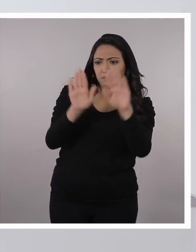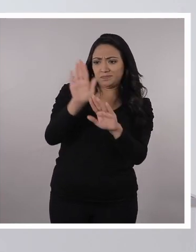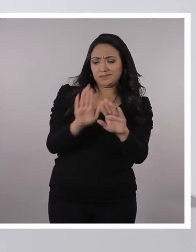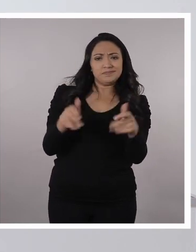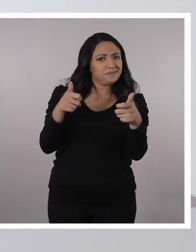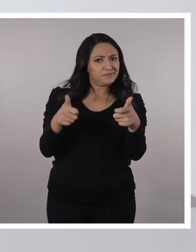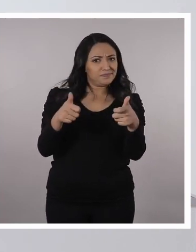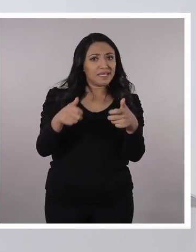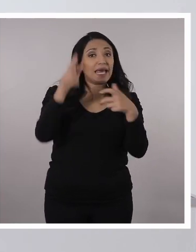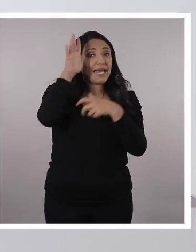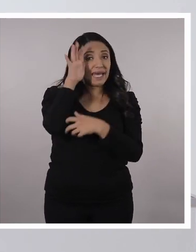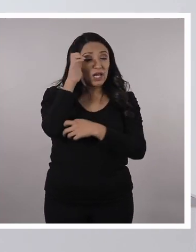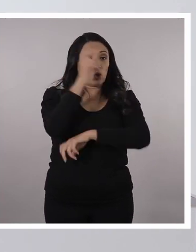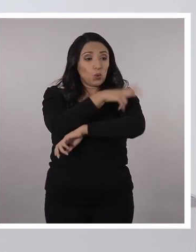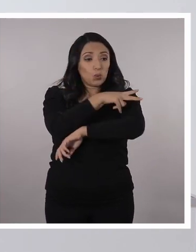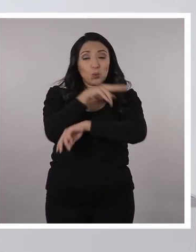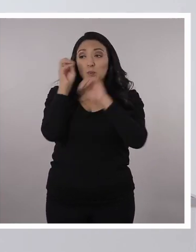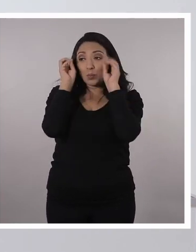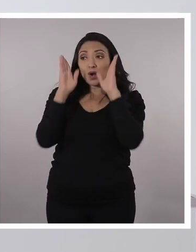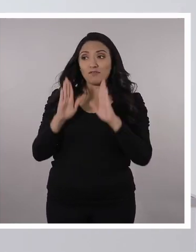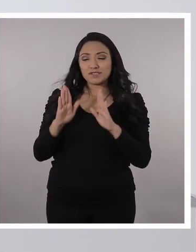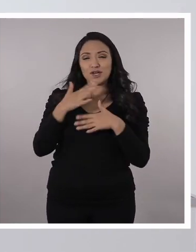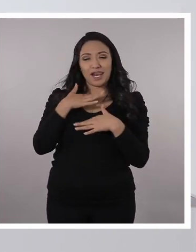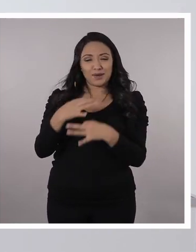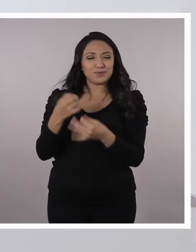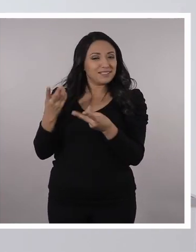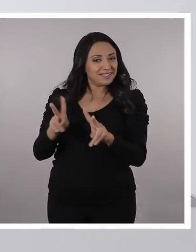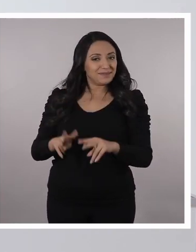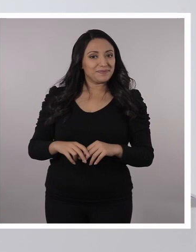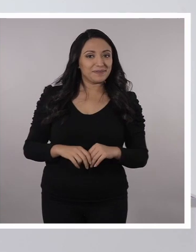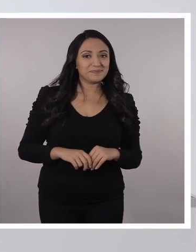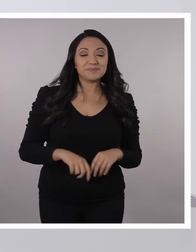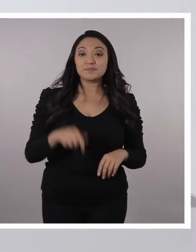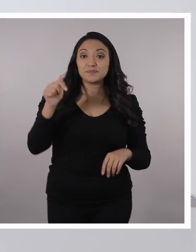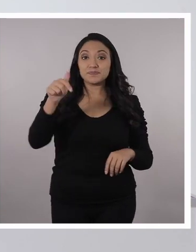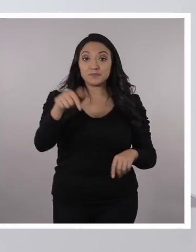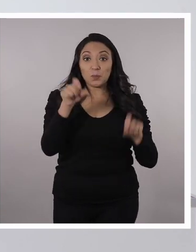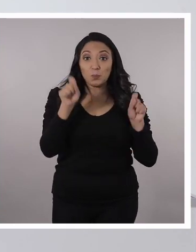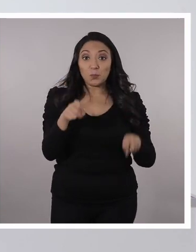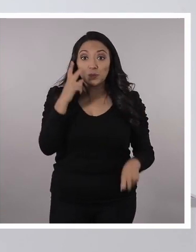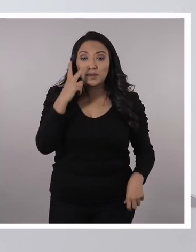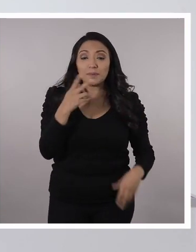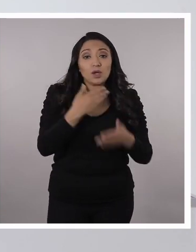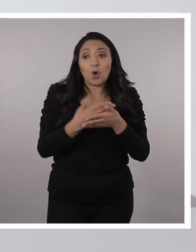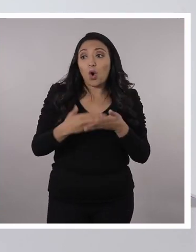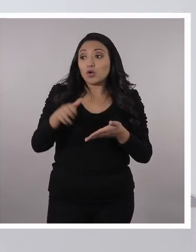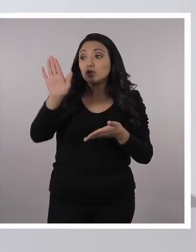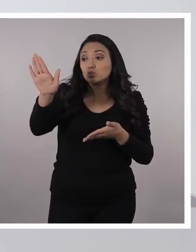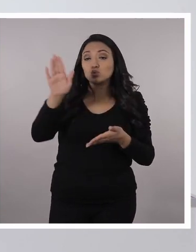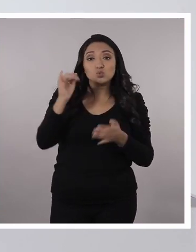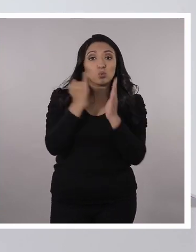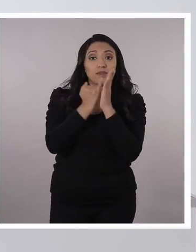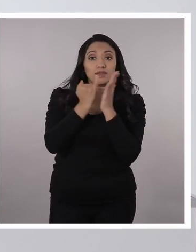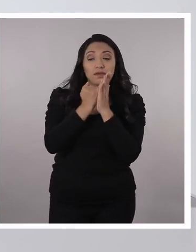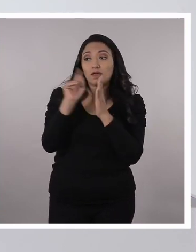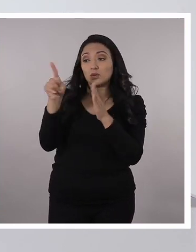cómo quedó y creo que el profe Marcelo va a estar muy feliz de recibirlo. Aquí podemos ver muchas